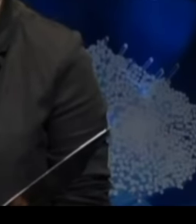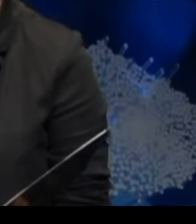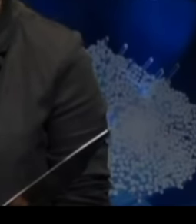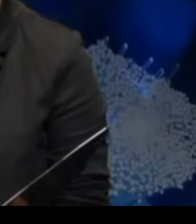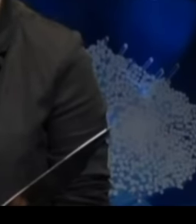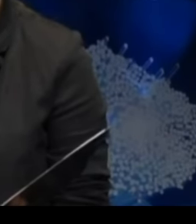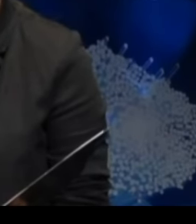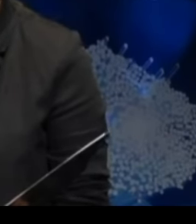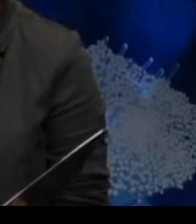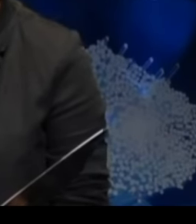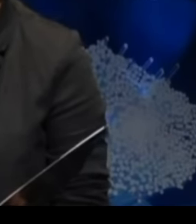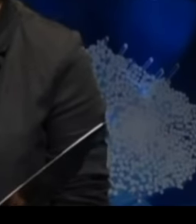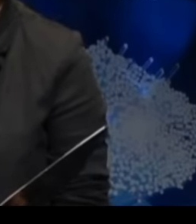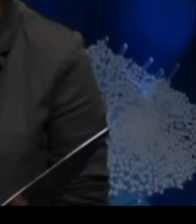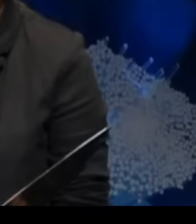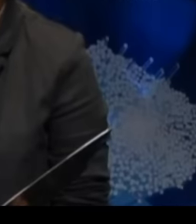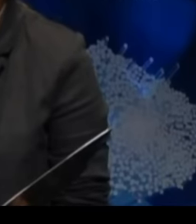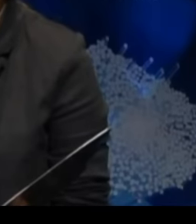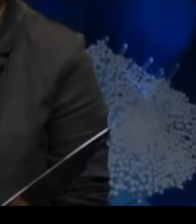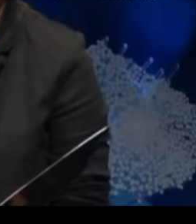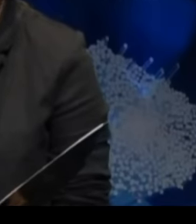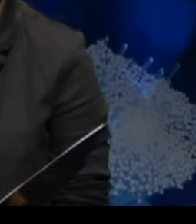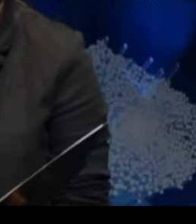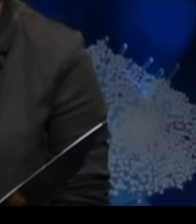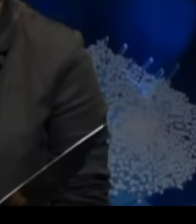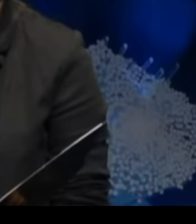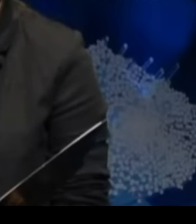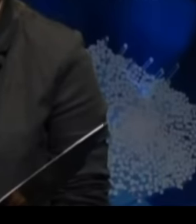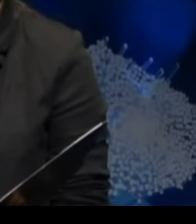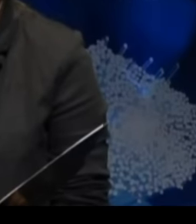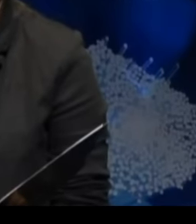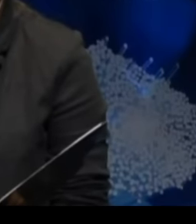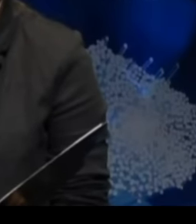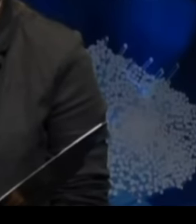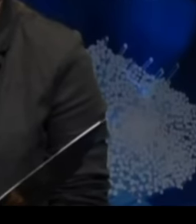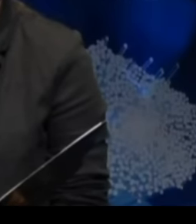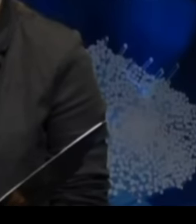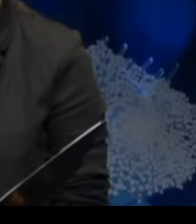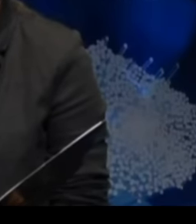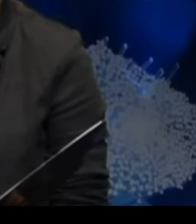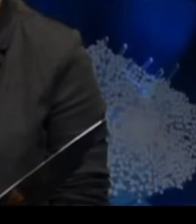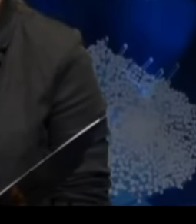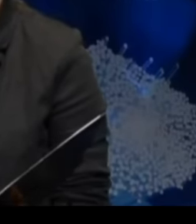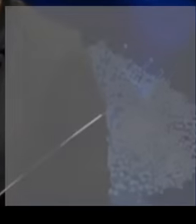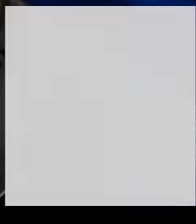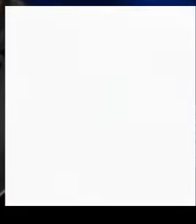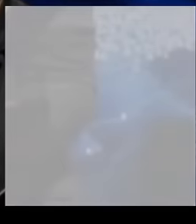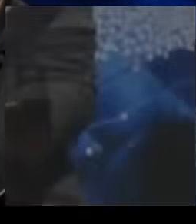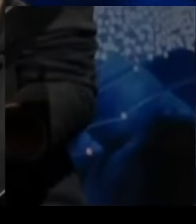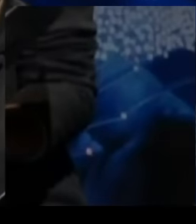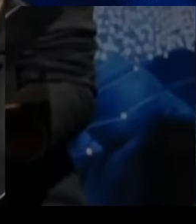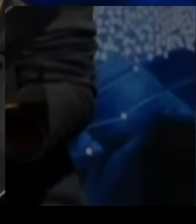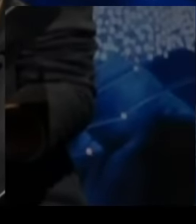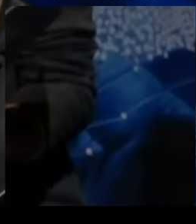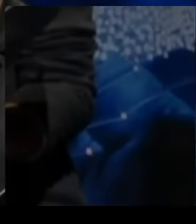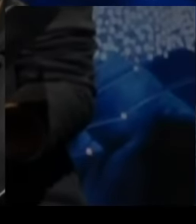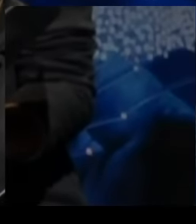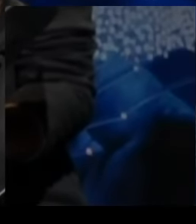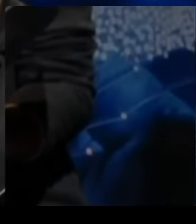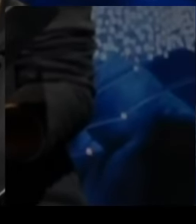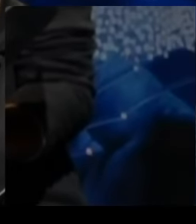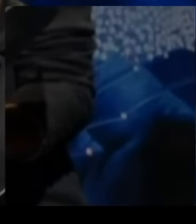artículos, justamente, opción a favor del trabajador, opción para el cobro de honorarios profesionales, opción del medio de pago